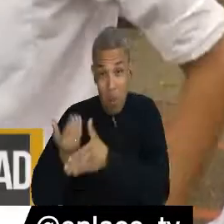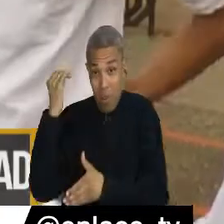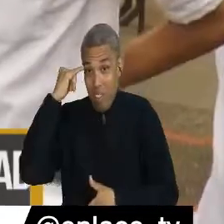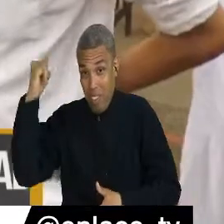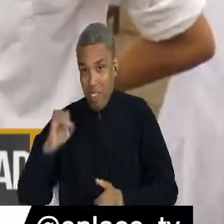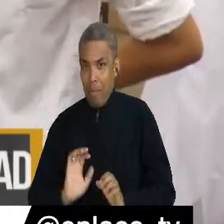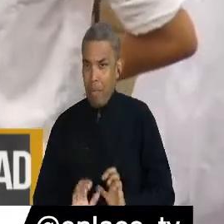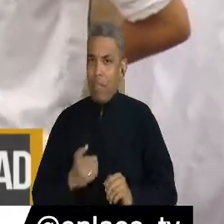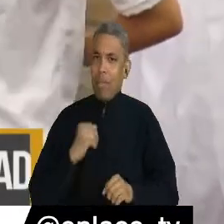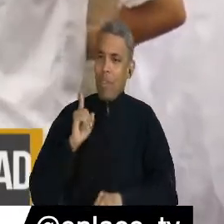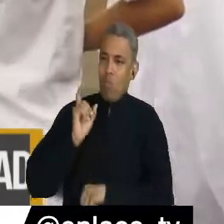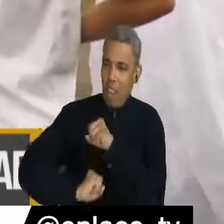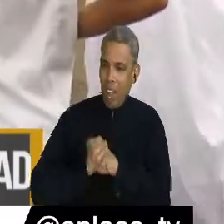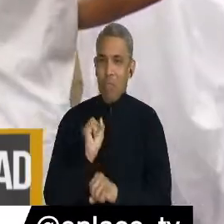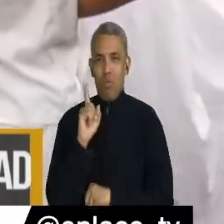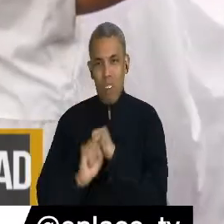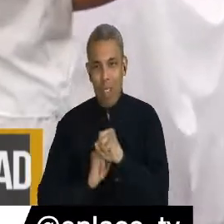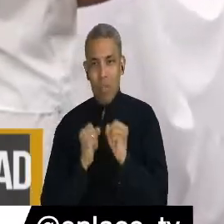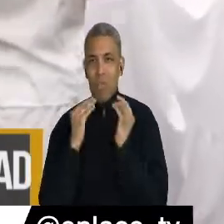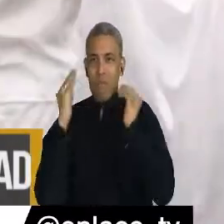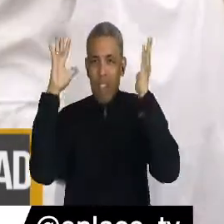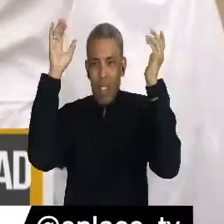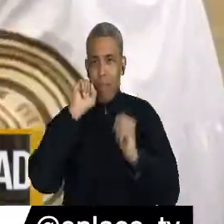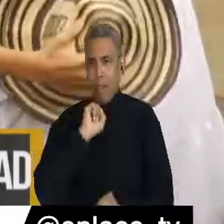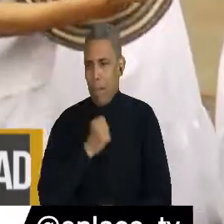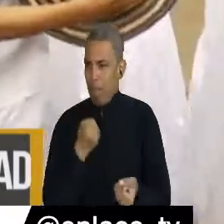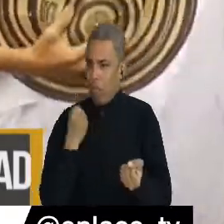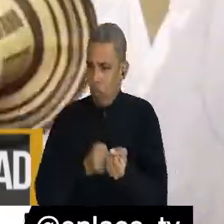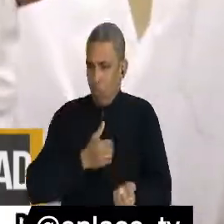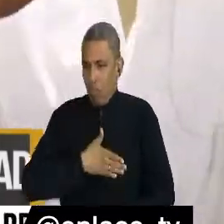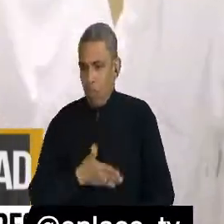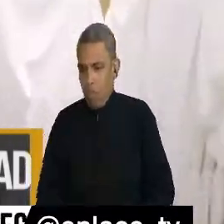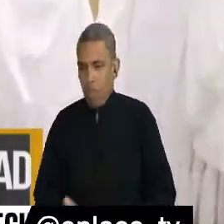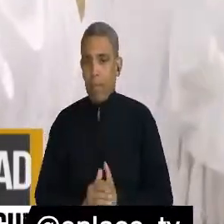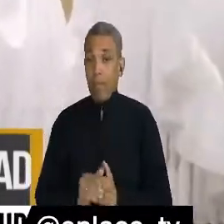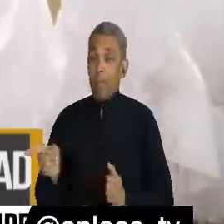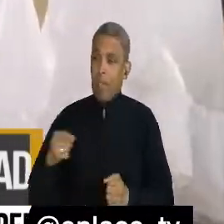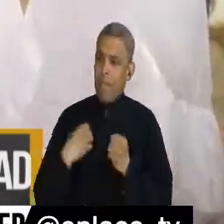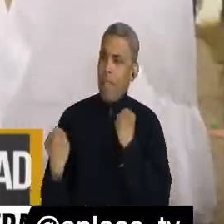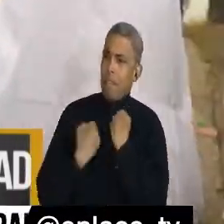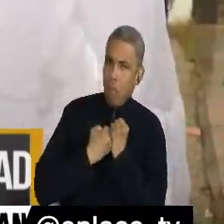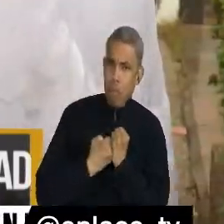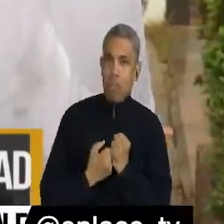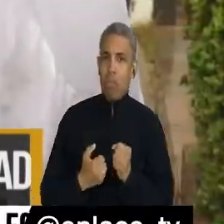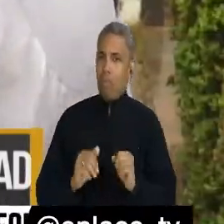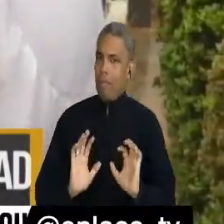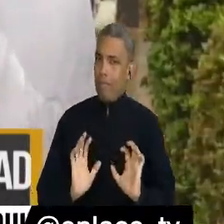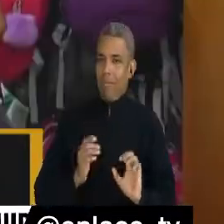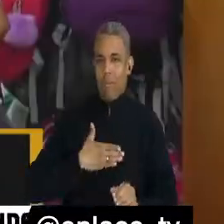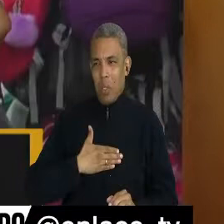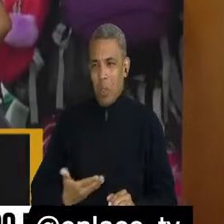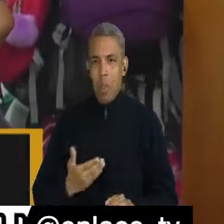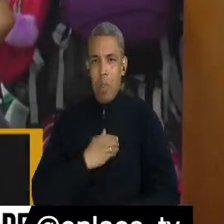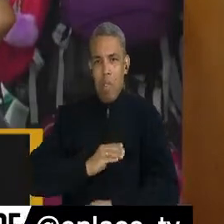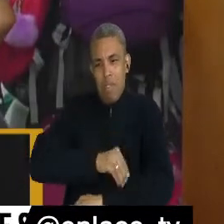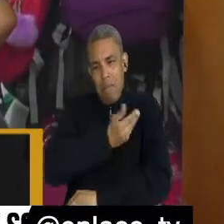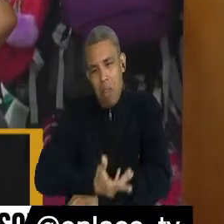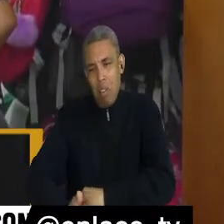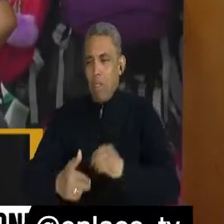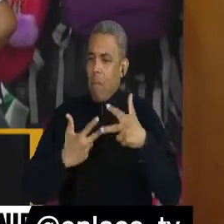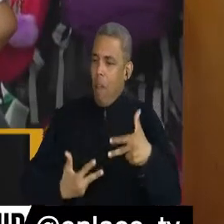diferentes actividades que realiza desde aquí. Pues han estado muy dispuestos a ayudarnos en todo y a colaborarnos en lo que sea necesario. Haciendo coplas, tienen un escenario